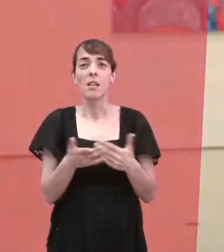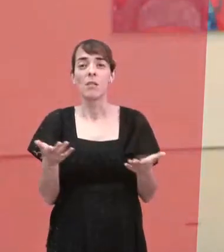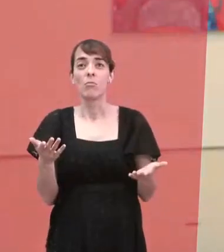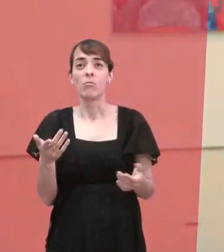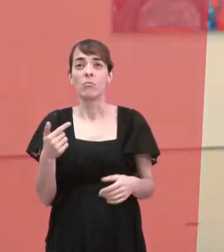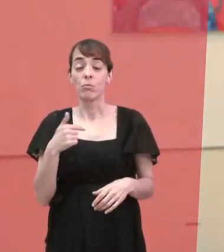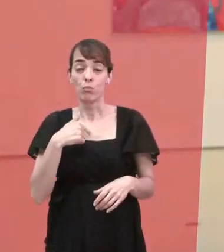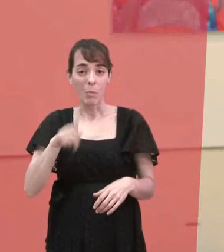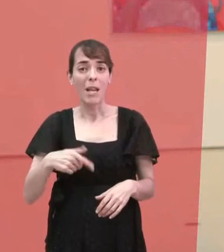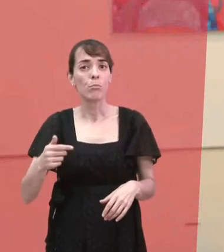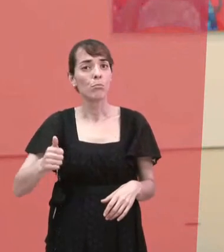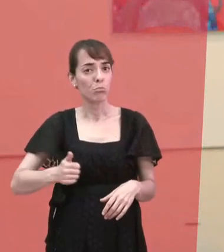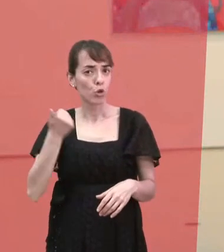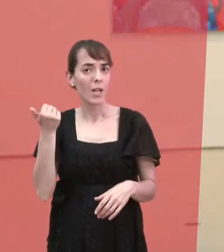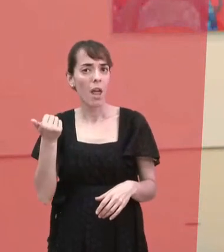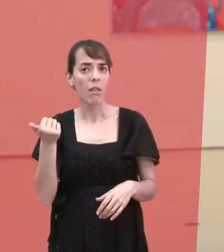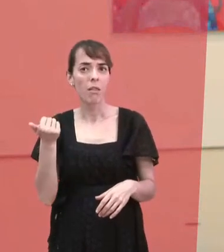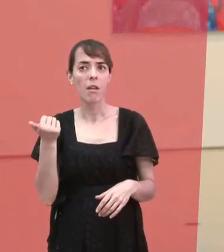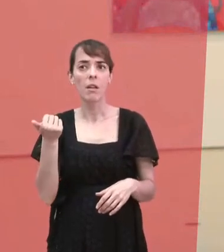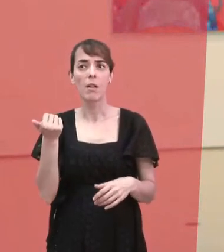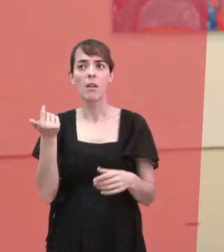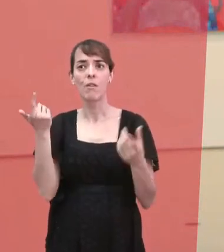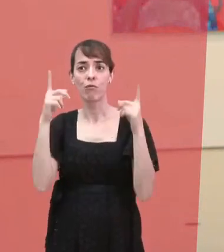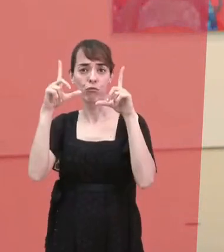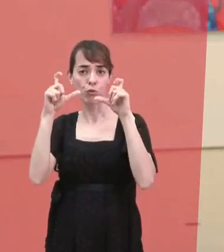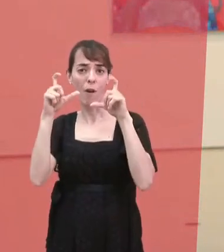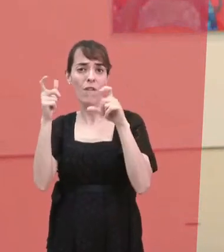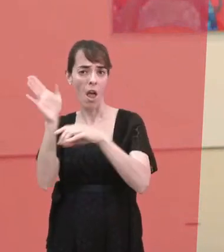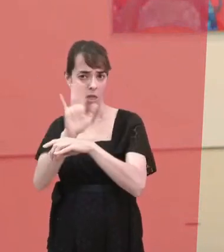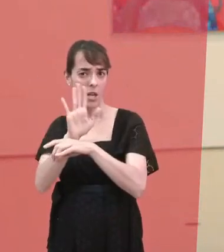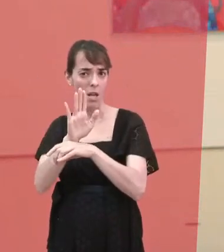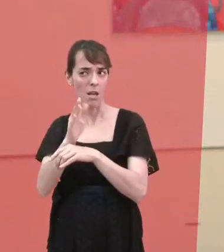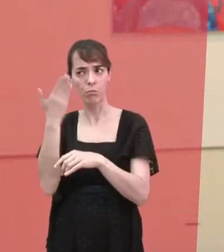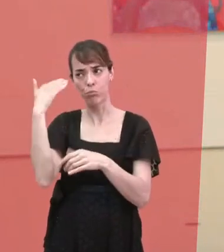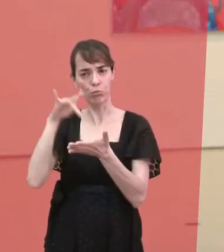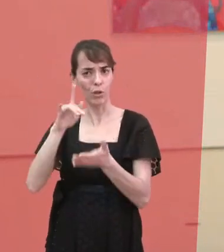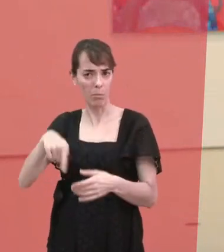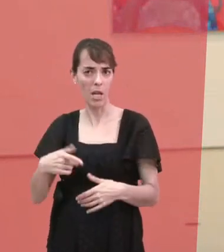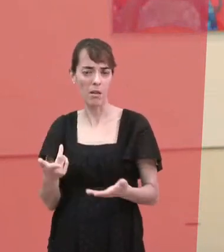He tenido posibilidad también, aparte de hacer fotografías de cine,